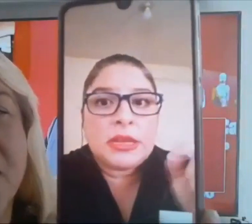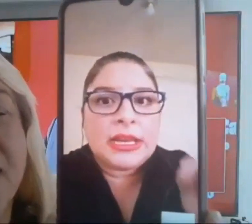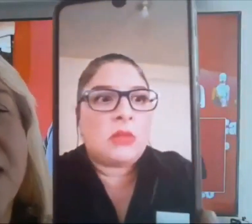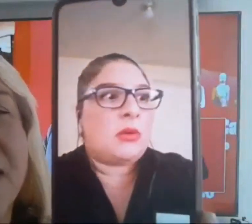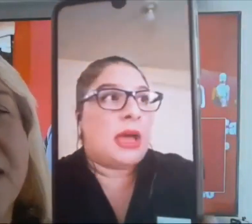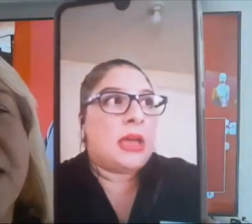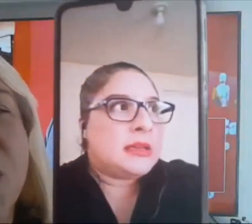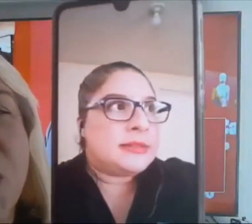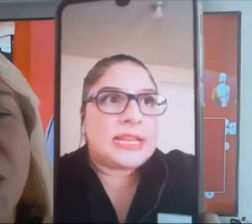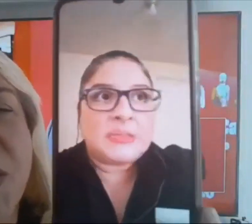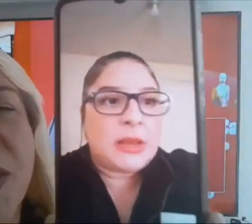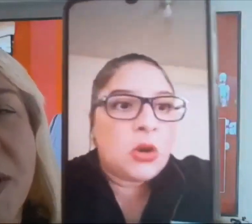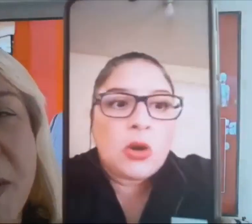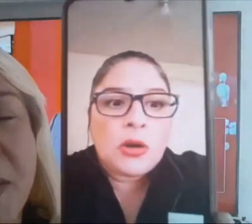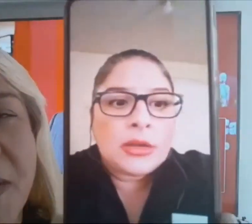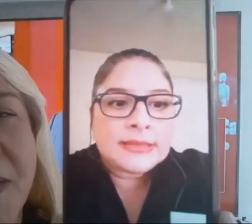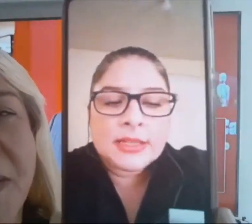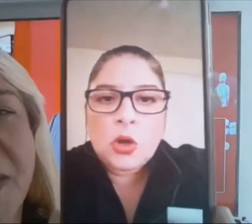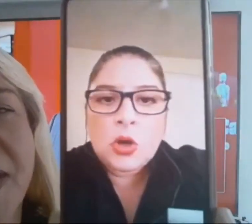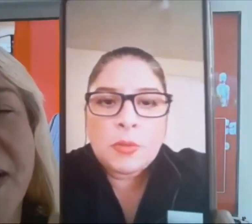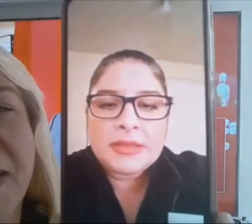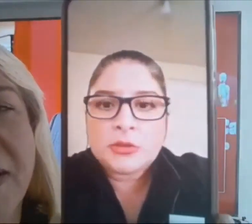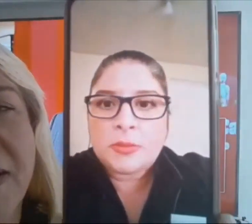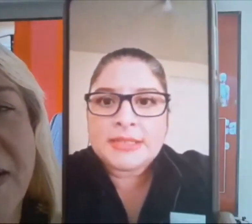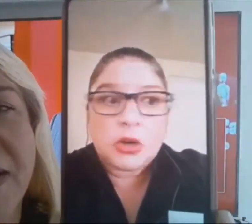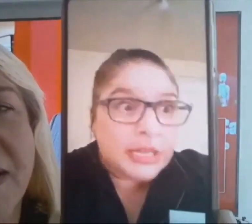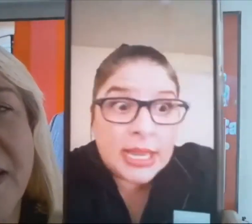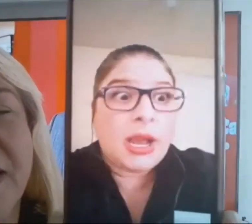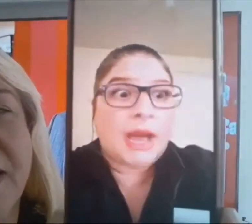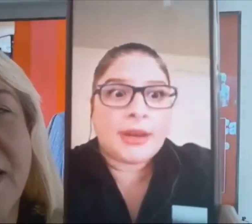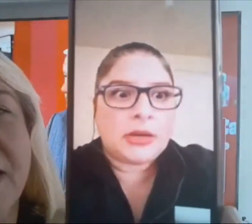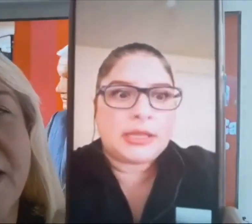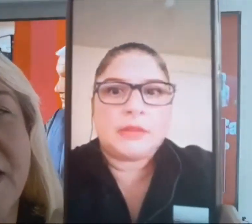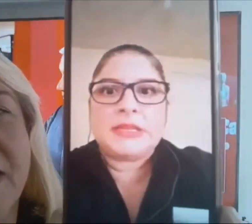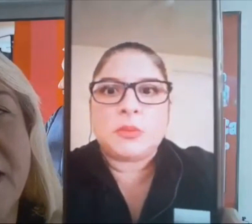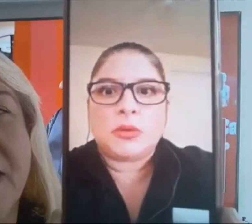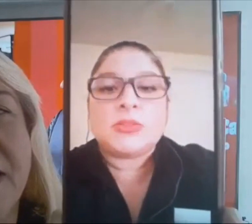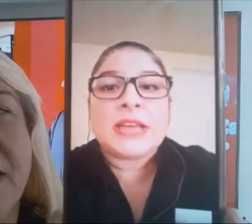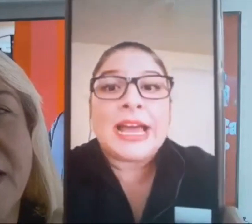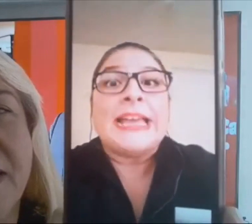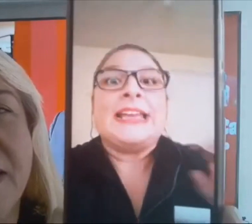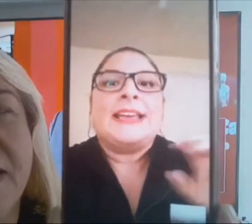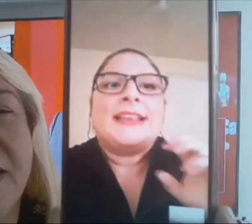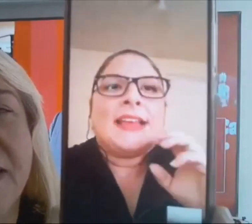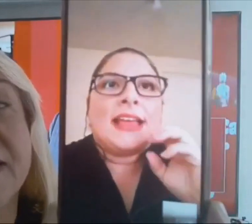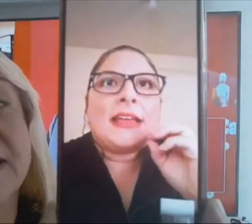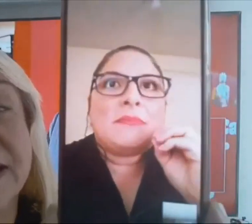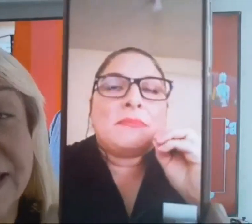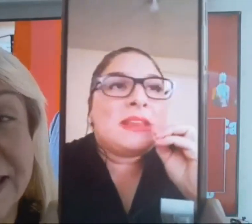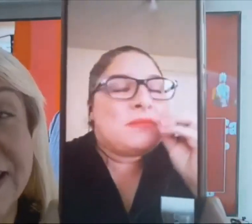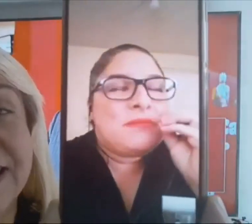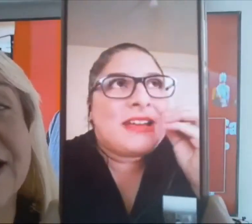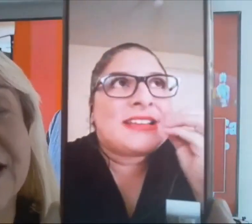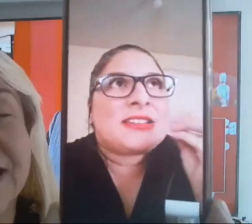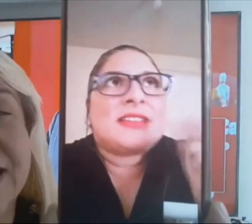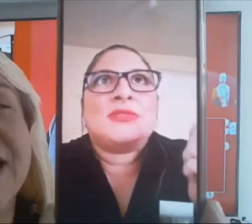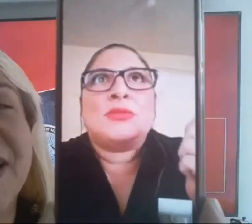es muy delicado ahora. Se les peló este hombre Tomás Herón y ya lo agarraron ayer mismo. O sea,